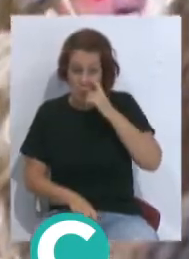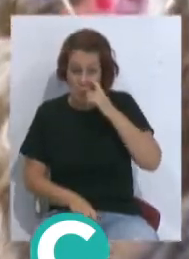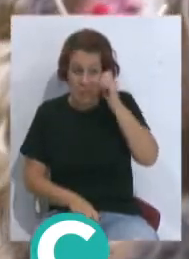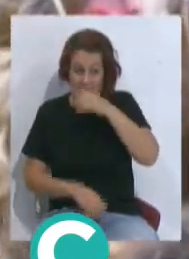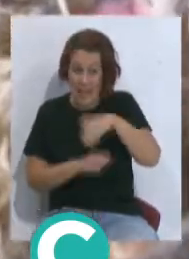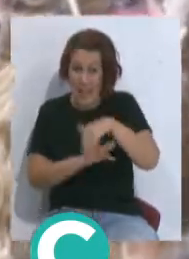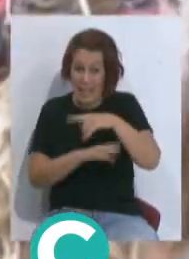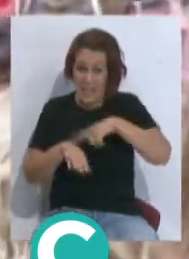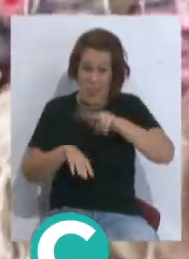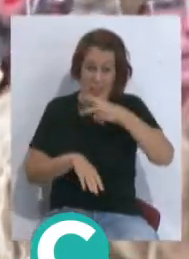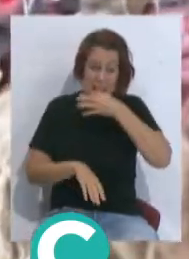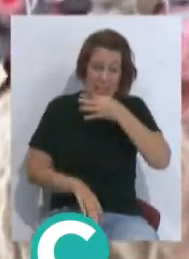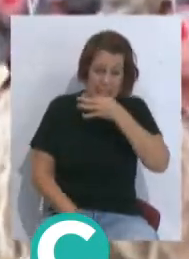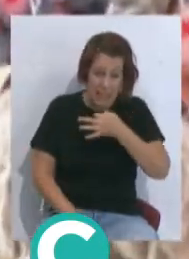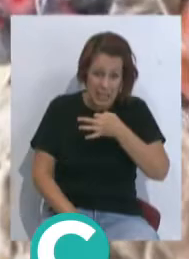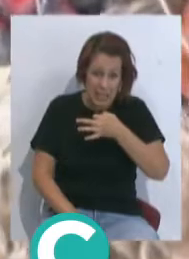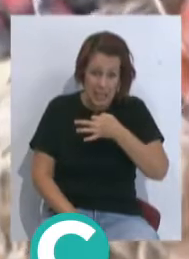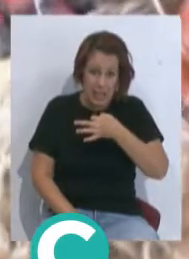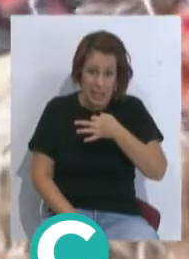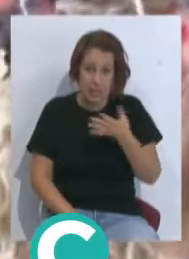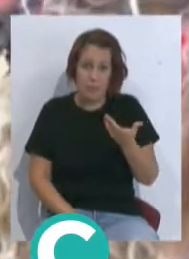calle a las 2 de la tarde.